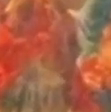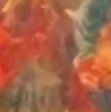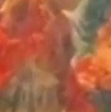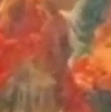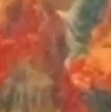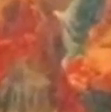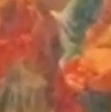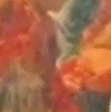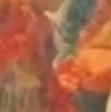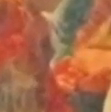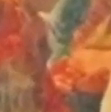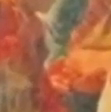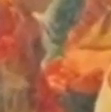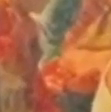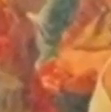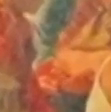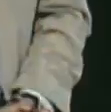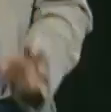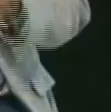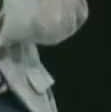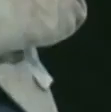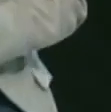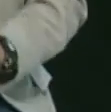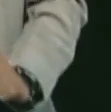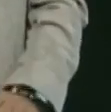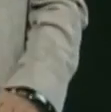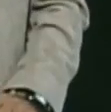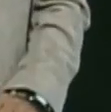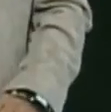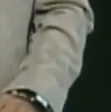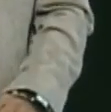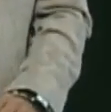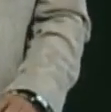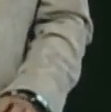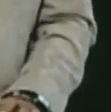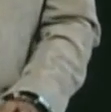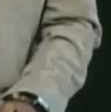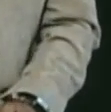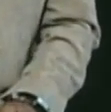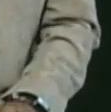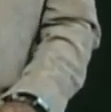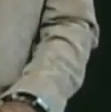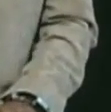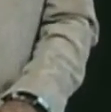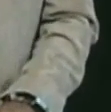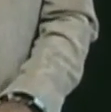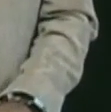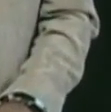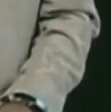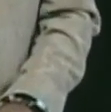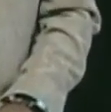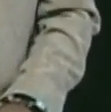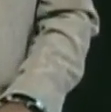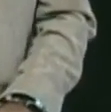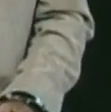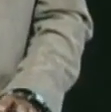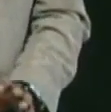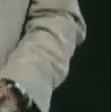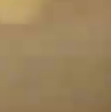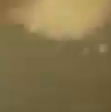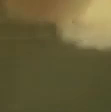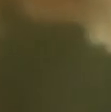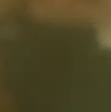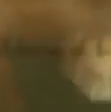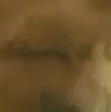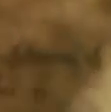Coro, que tiene una importancia también estratégica. Y esa toma de Coro genera unas operaciones distractorias que son vitales para